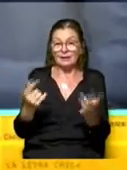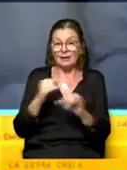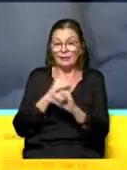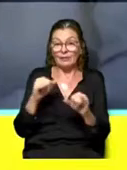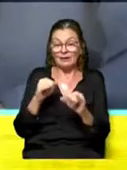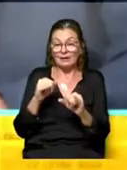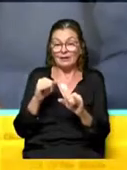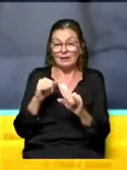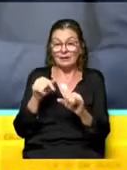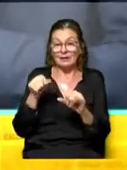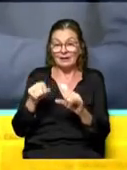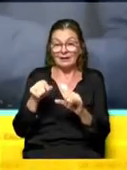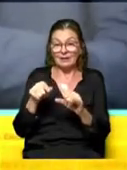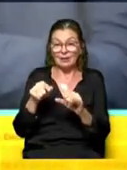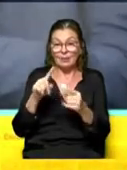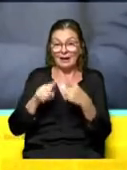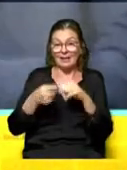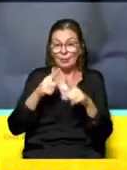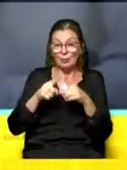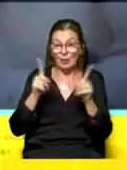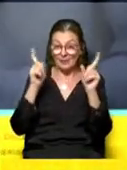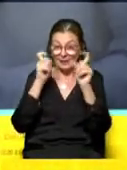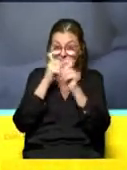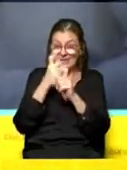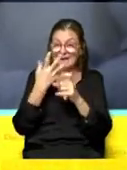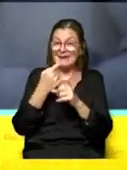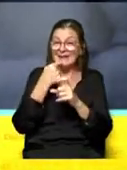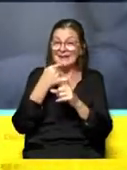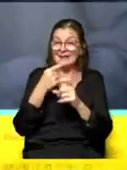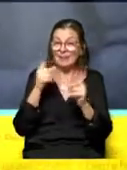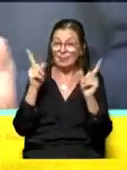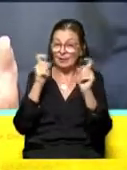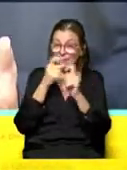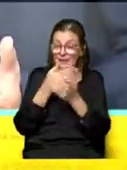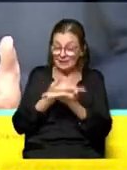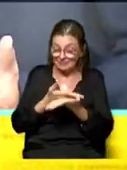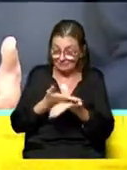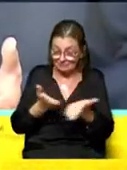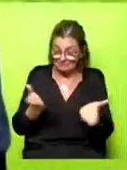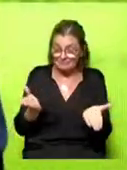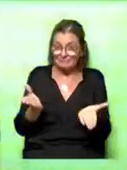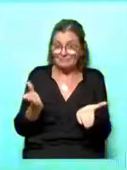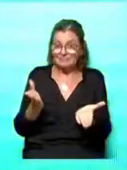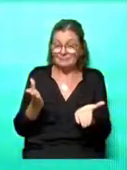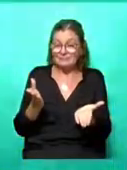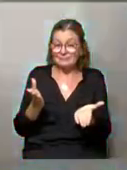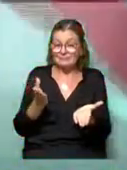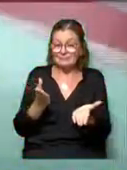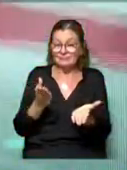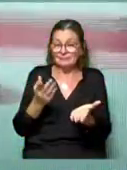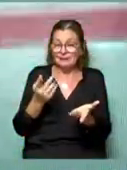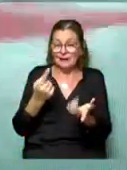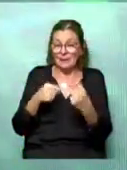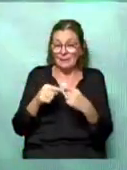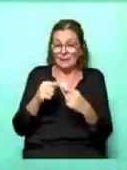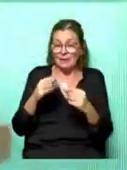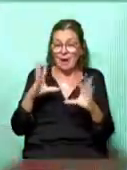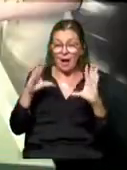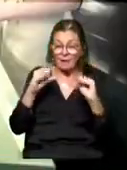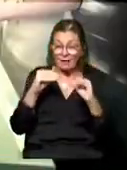No, o sea, la discusión es mucho más compleja. Yo quería señalar esta complejidad, este gradiente que es la discusión. Pero vos sabés que yo te digo que hablando de la